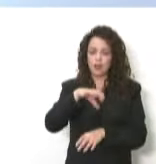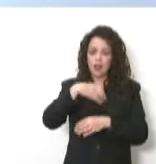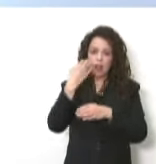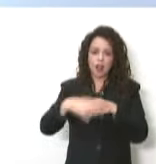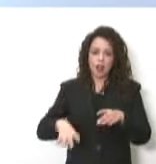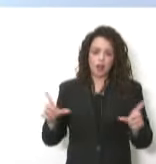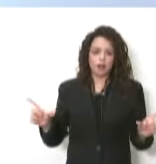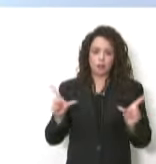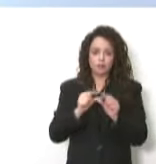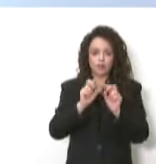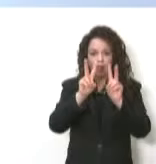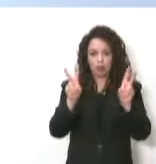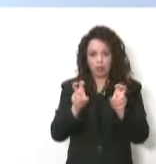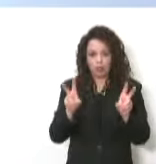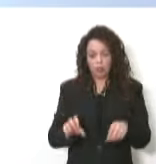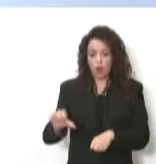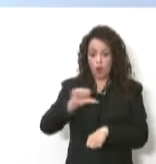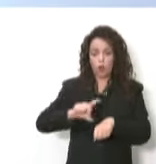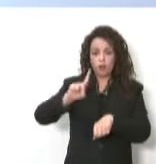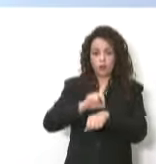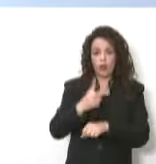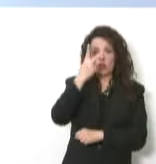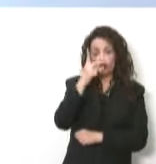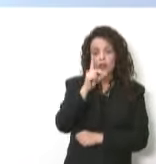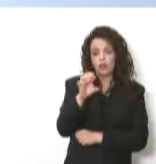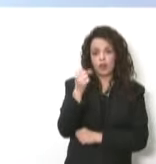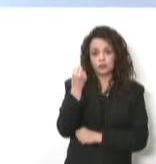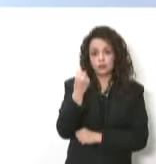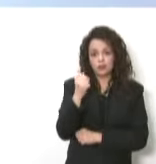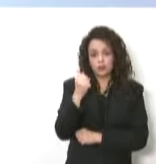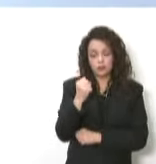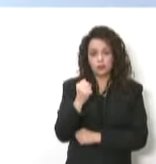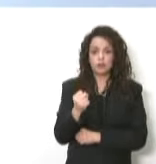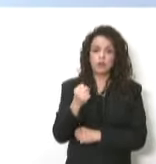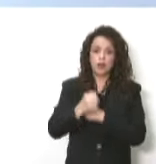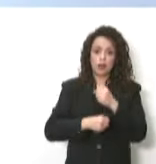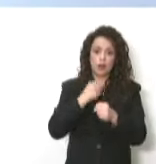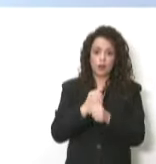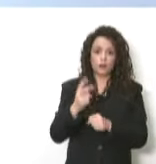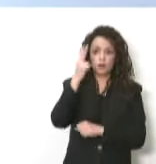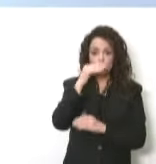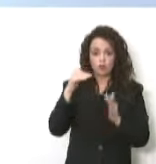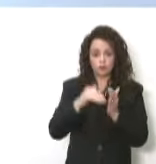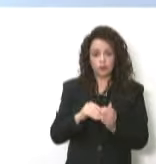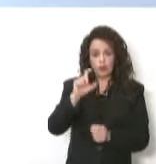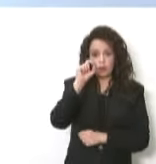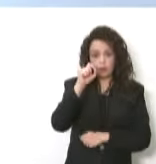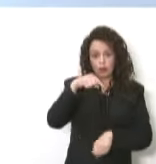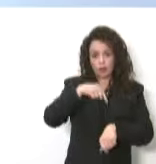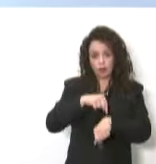tratar. Hoy, 2 de septiembre de 2020, cuando son las